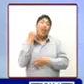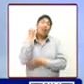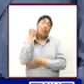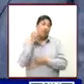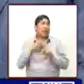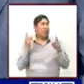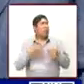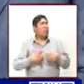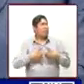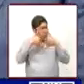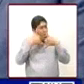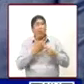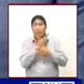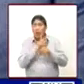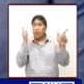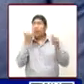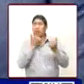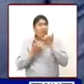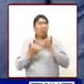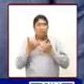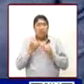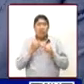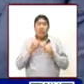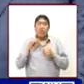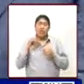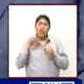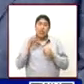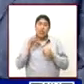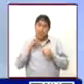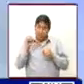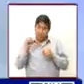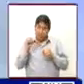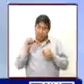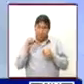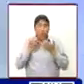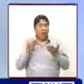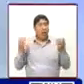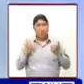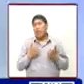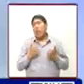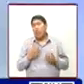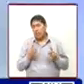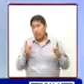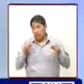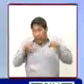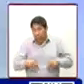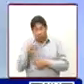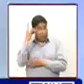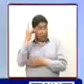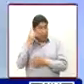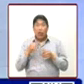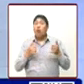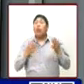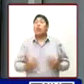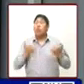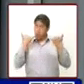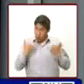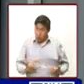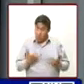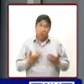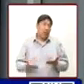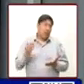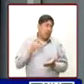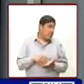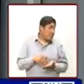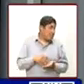Copa Libertadores, luego de lo que sucedió con Cerro Porteño, las cosas están bien, digamos, ¿no? Pero los jugadores hoy, una vez